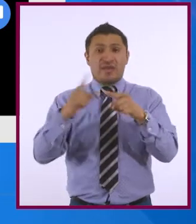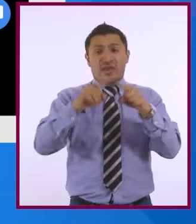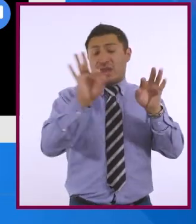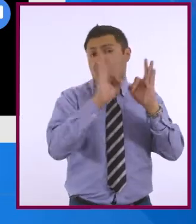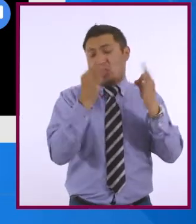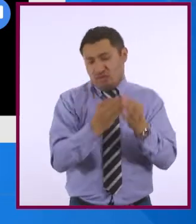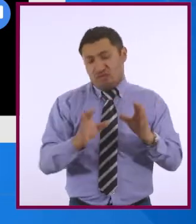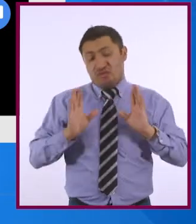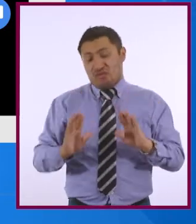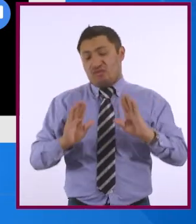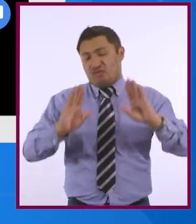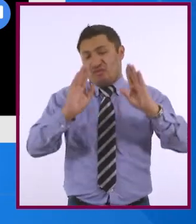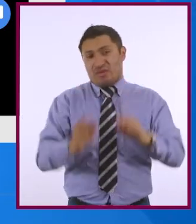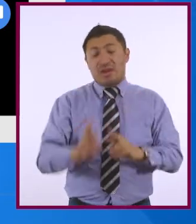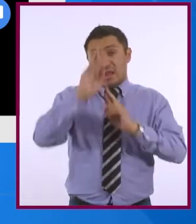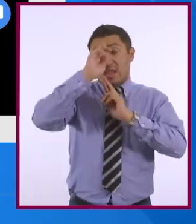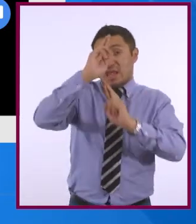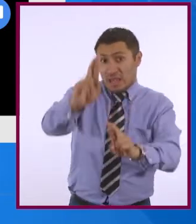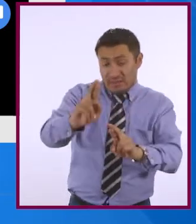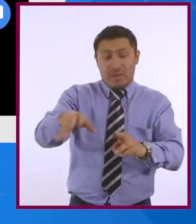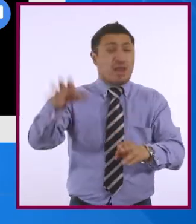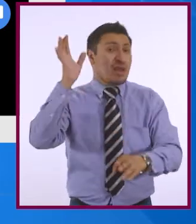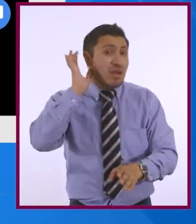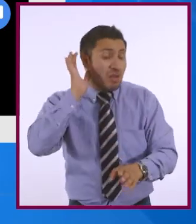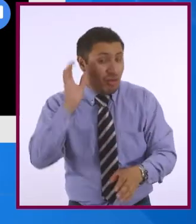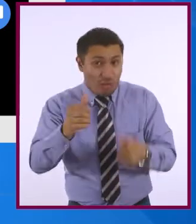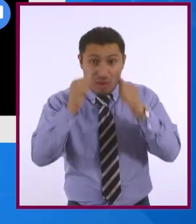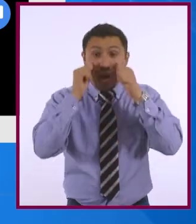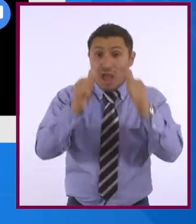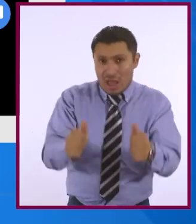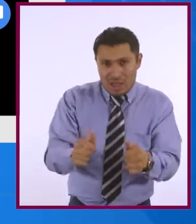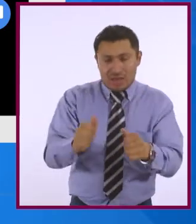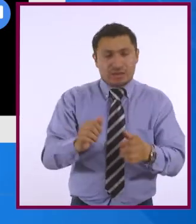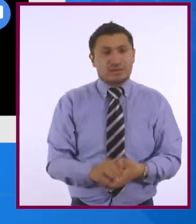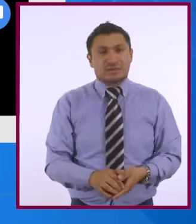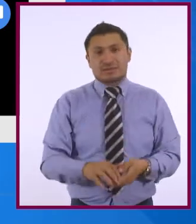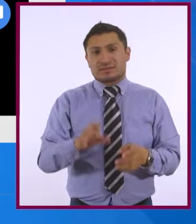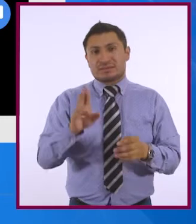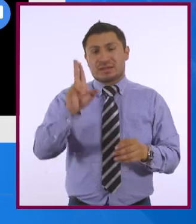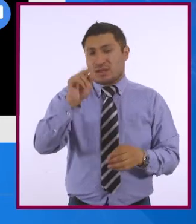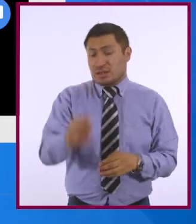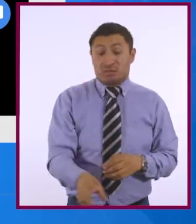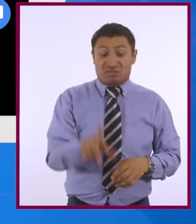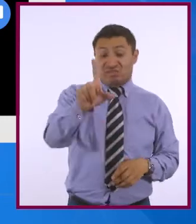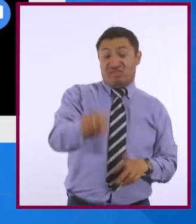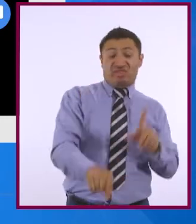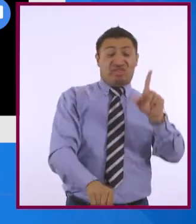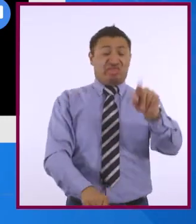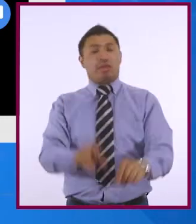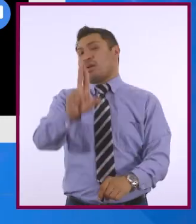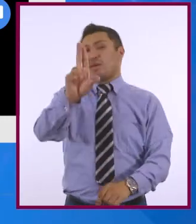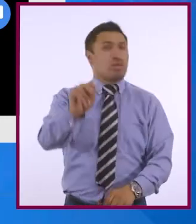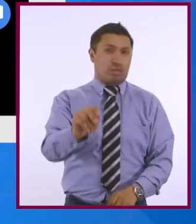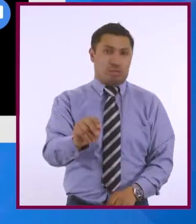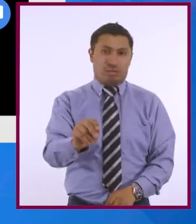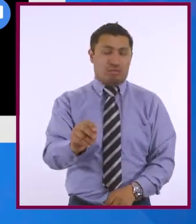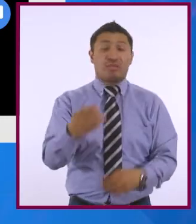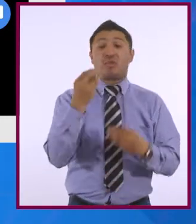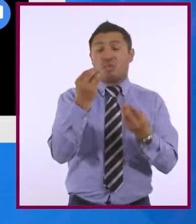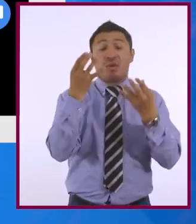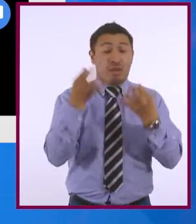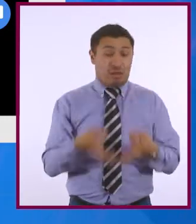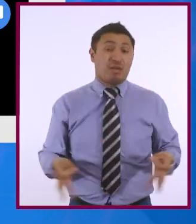alternativas de crianza, ¿no? Desde el respeto, desde la escucha activa, desde la no ridiculización. Es muy